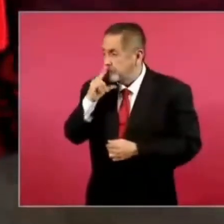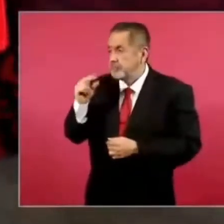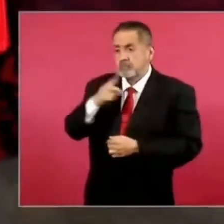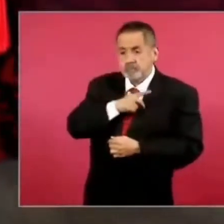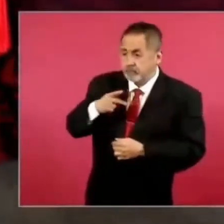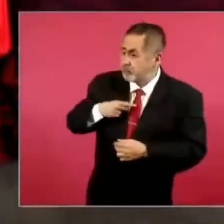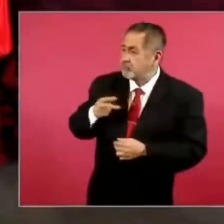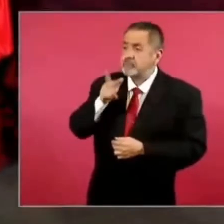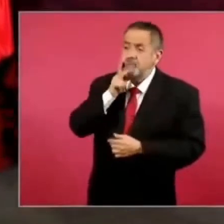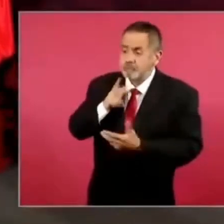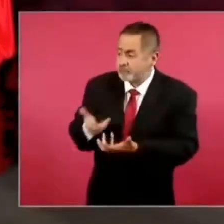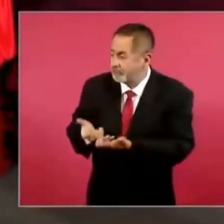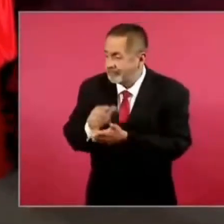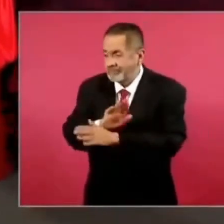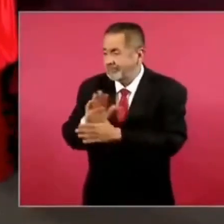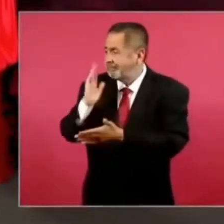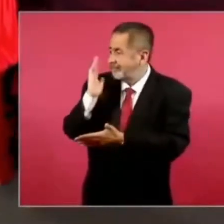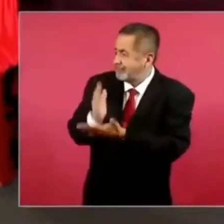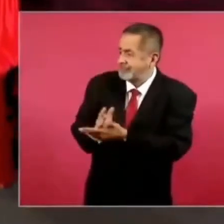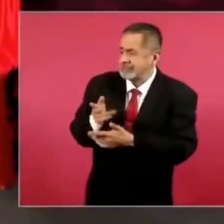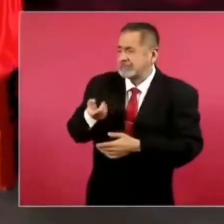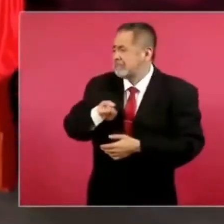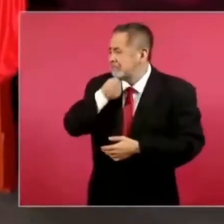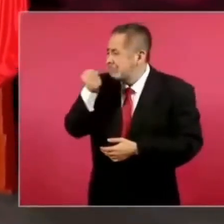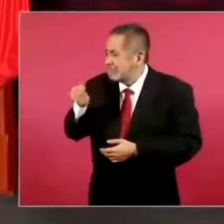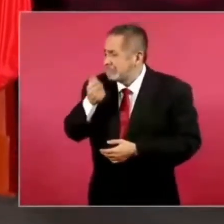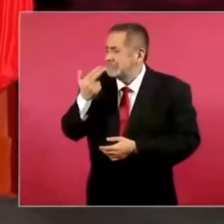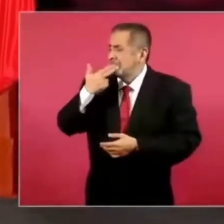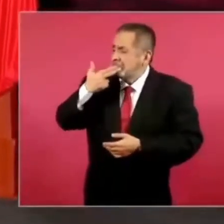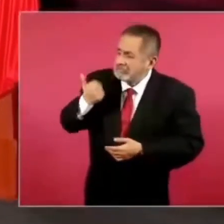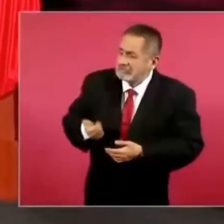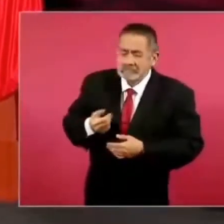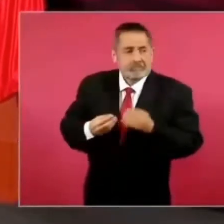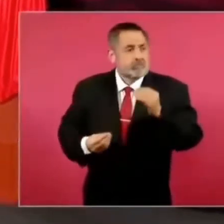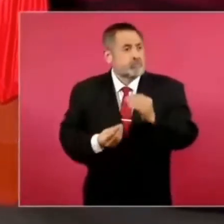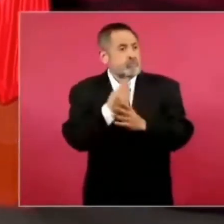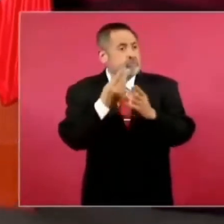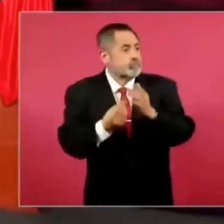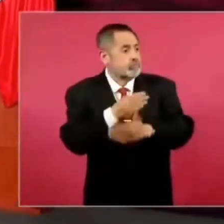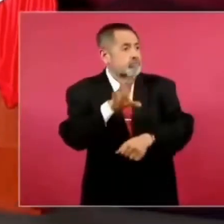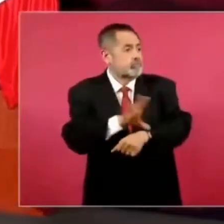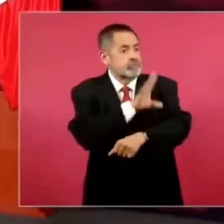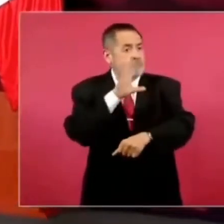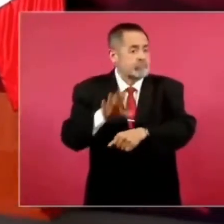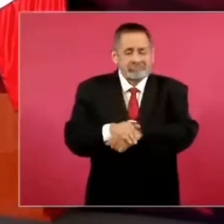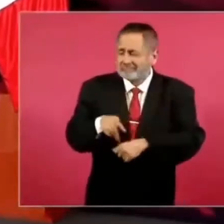iban a utilizarse las gasolinas porque todo iba a ser eléctrico,